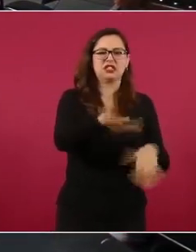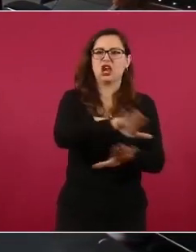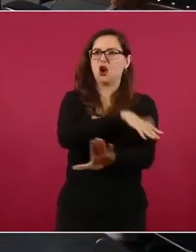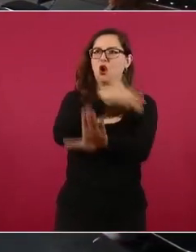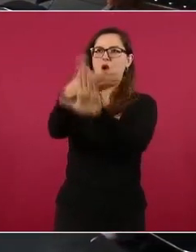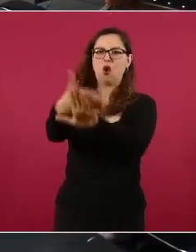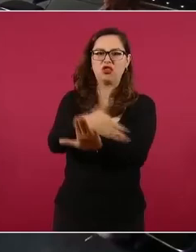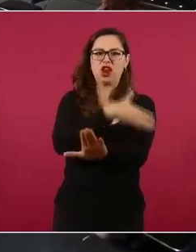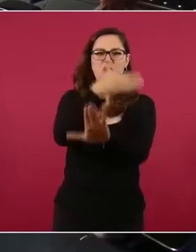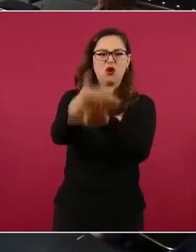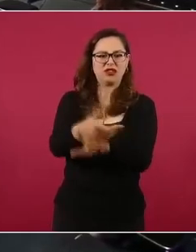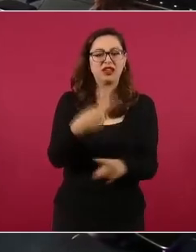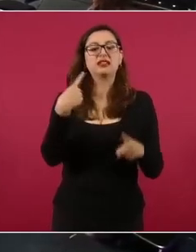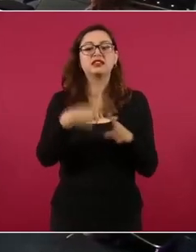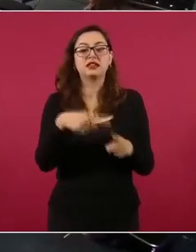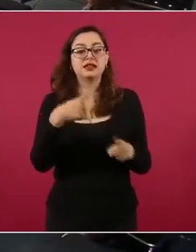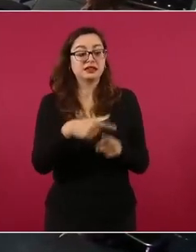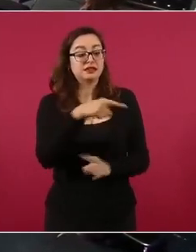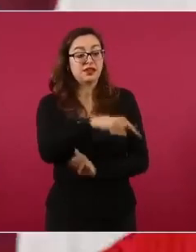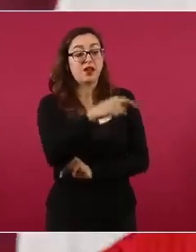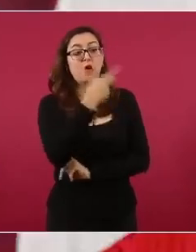papá es una especie